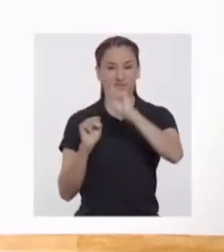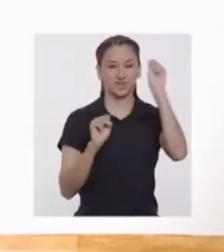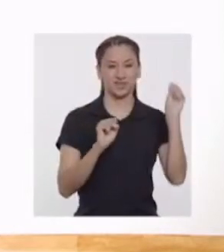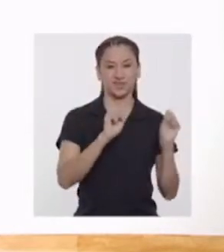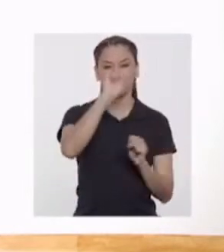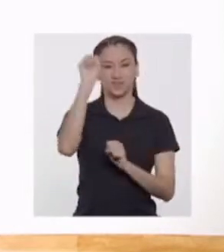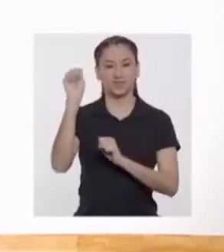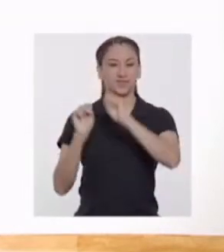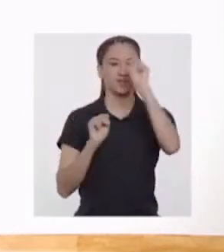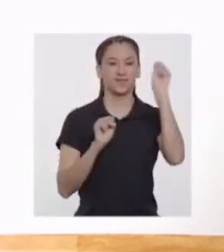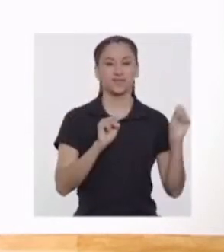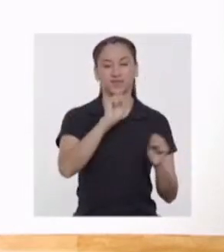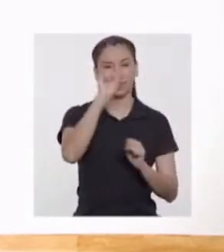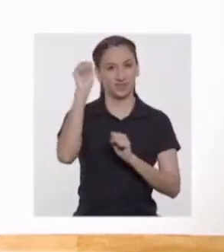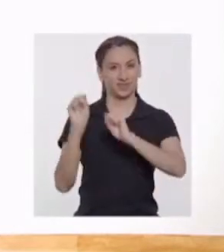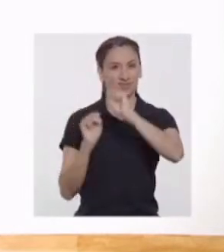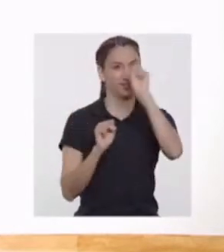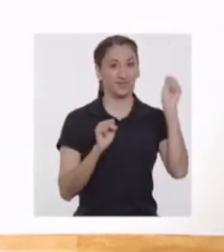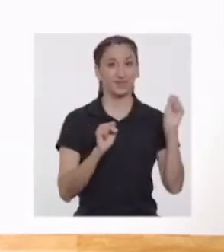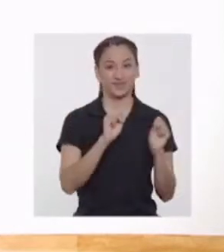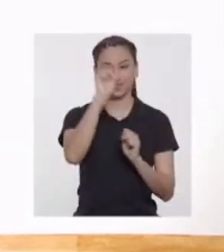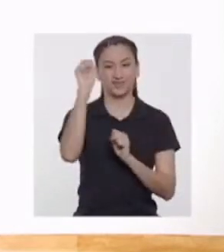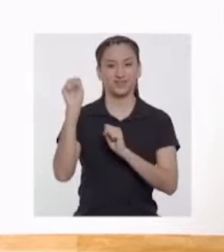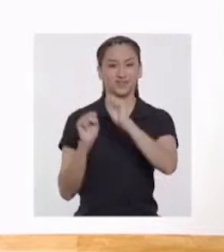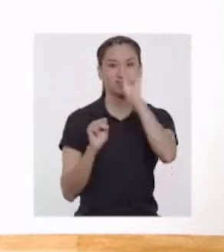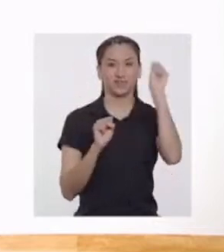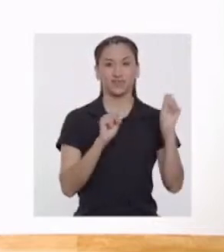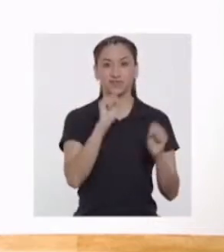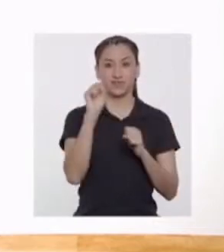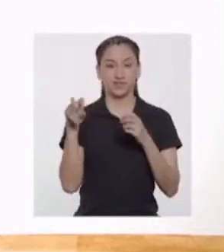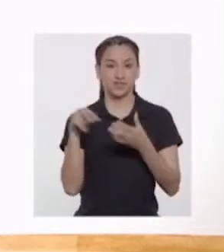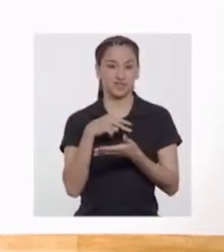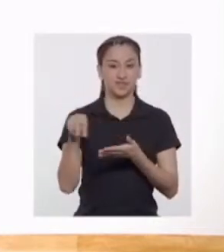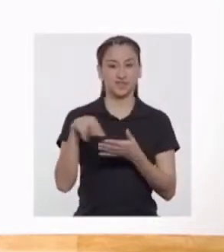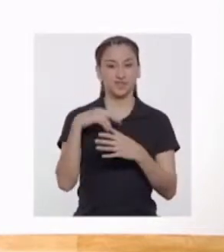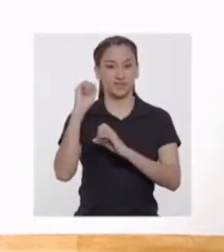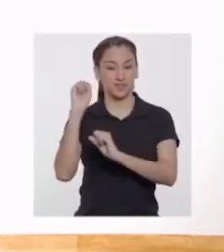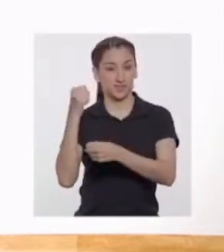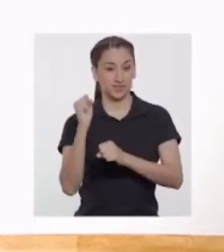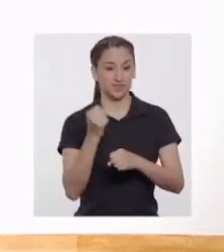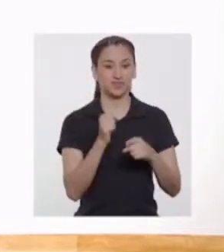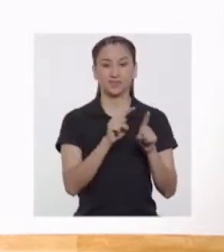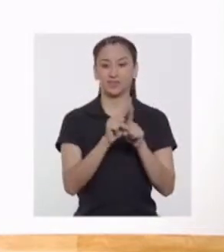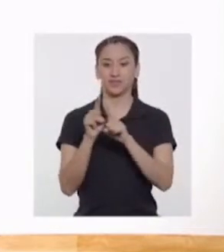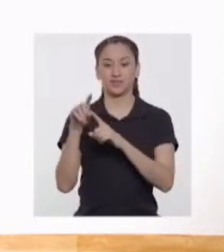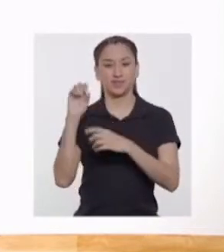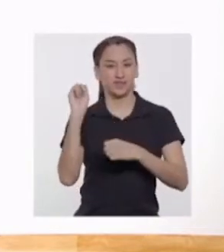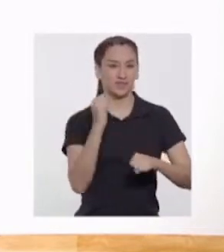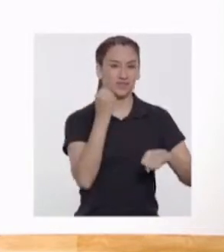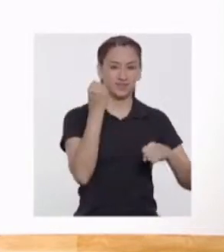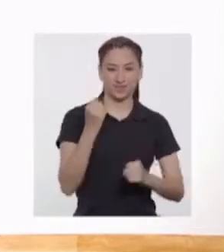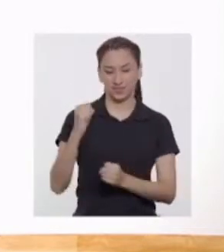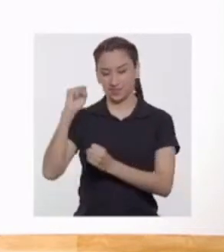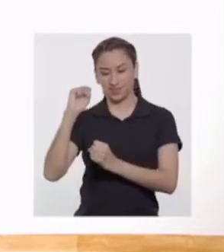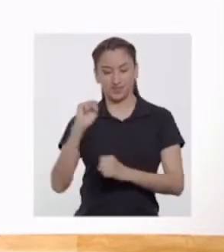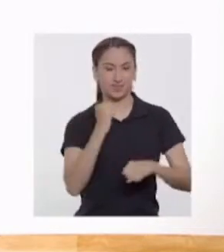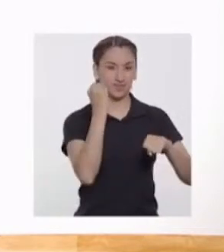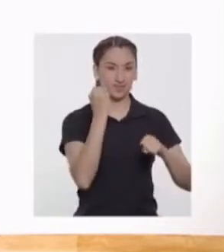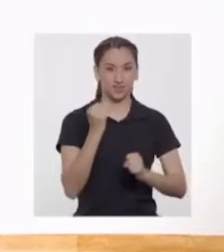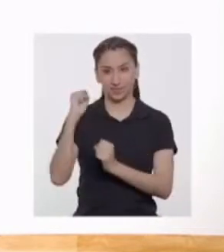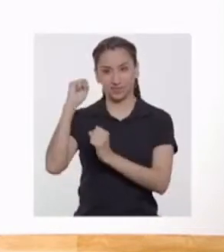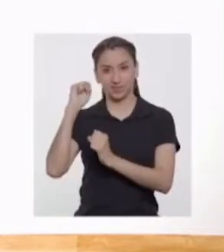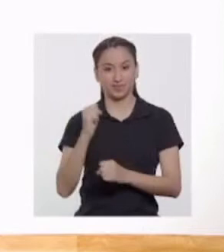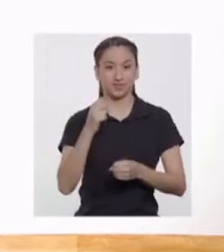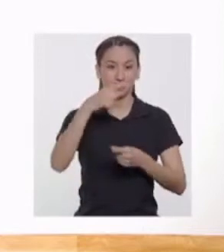¡Muy bien! Eso es. Bailamos con nuestra escoba también. ¡Muy bien!